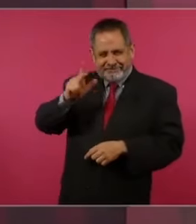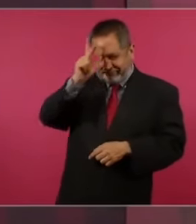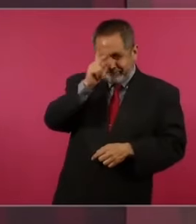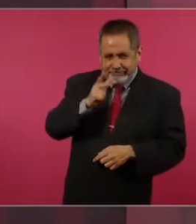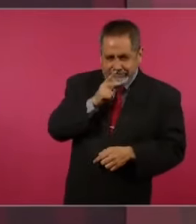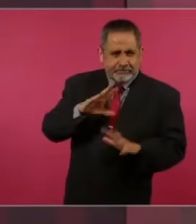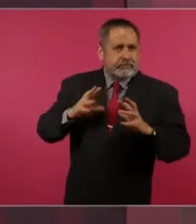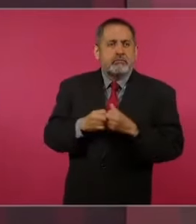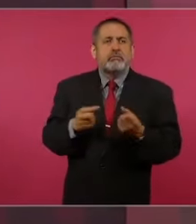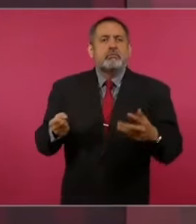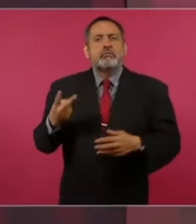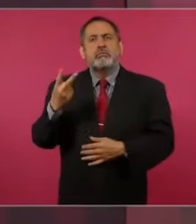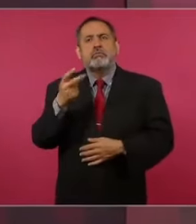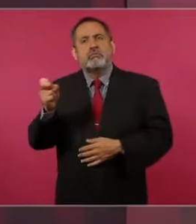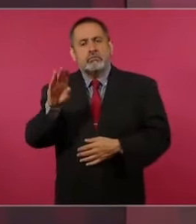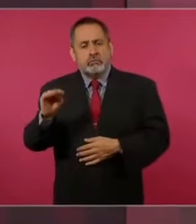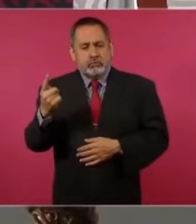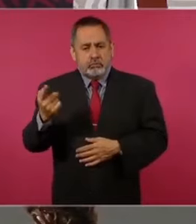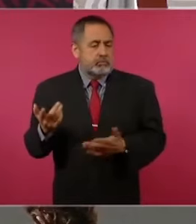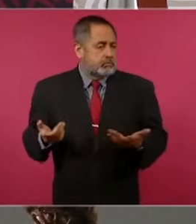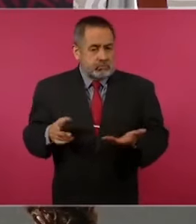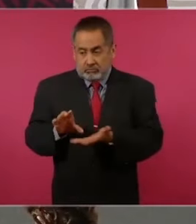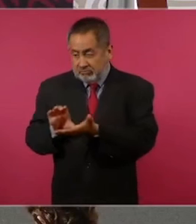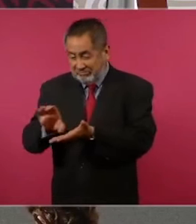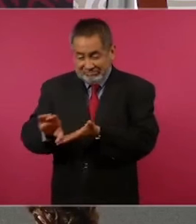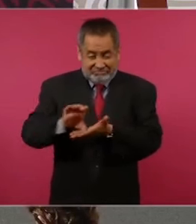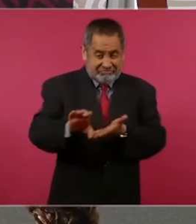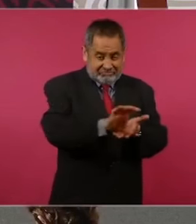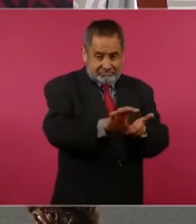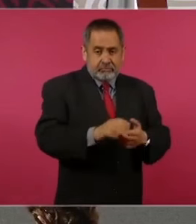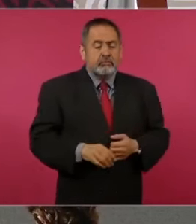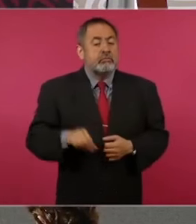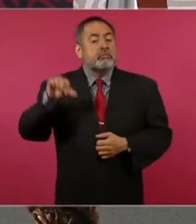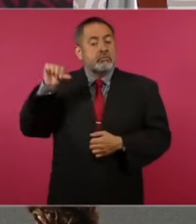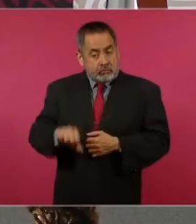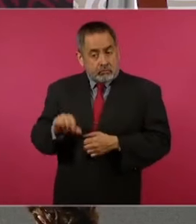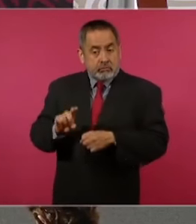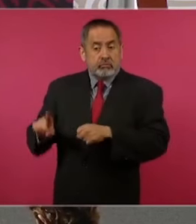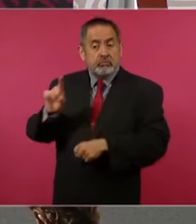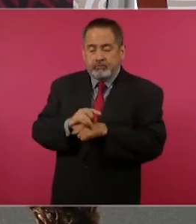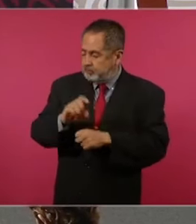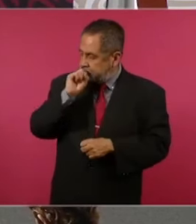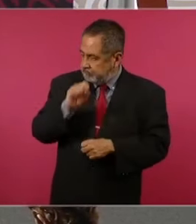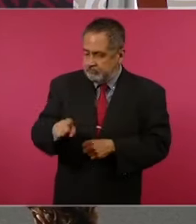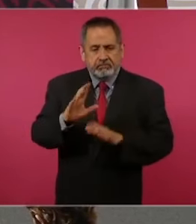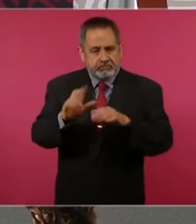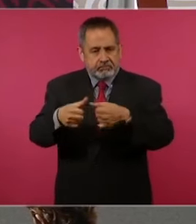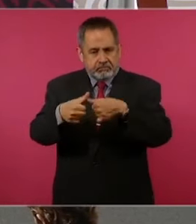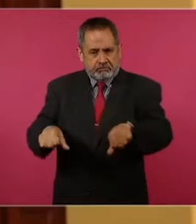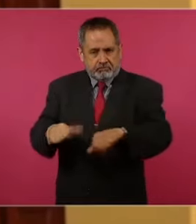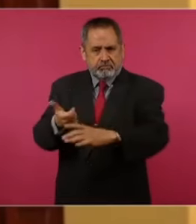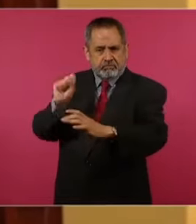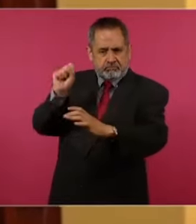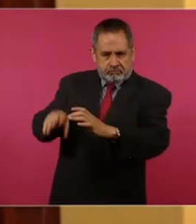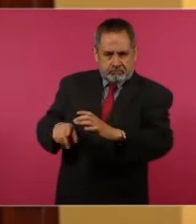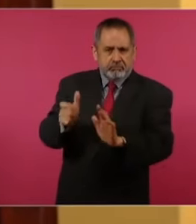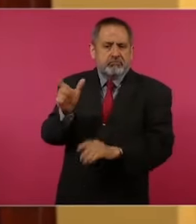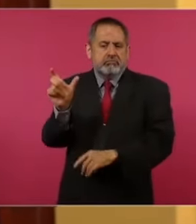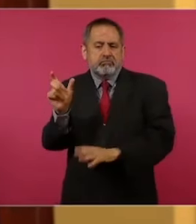son 291. Y también por último comentar que el día de hoy también se empiezan a repartir las